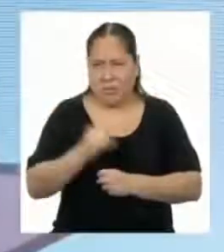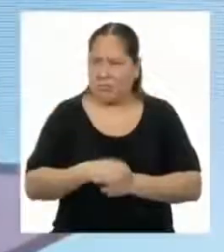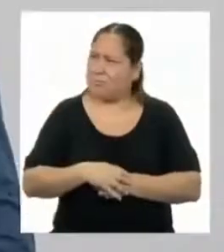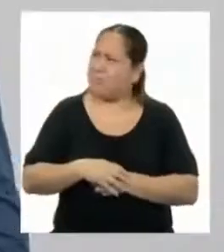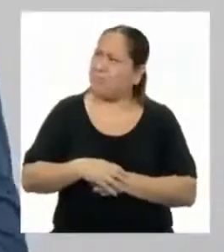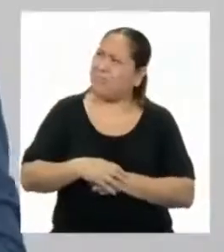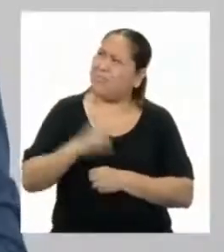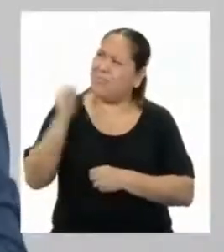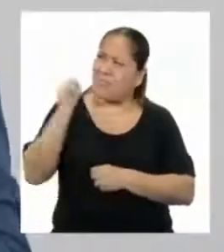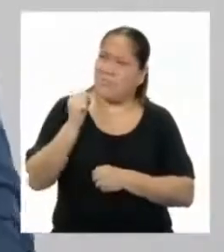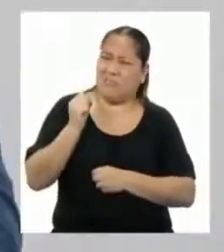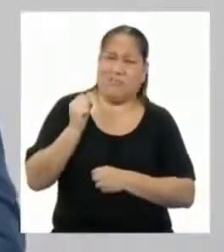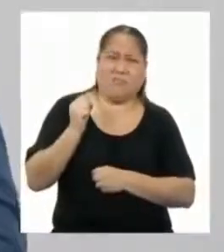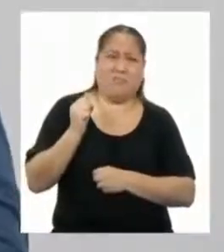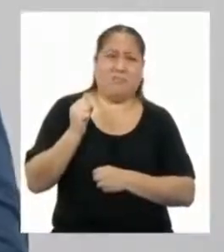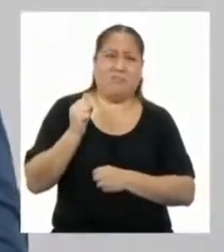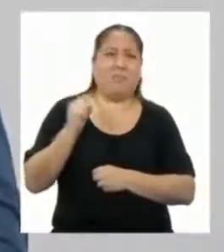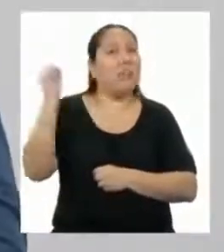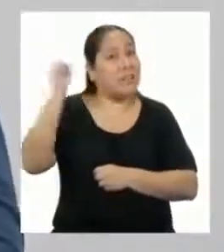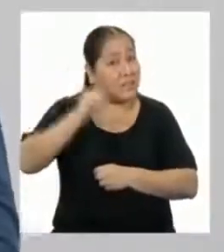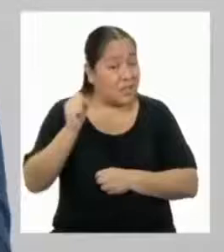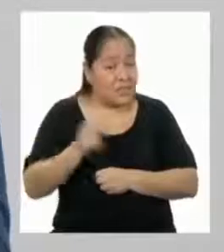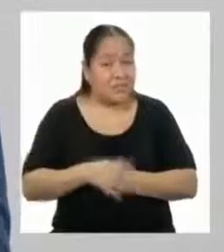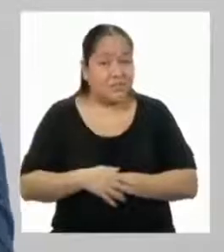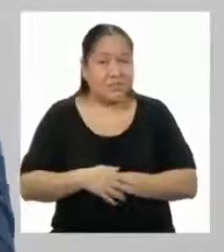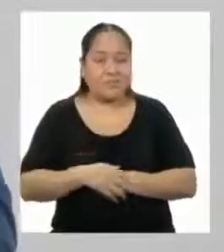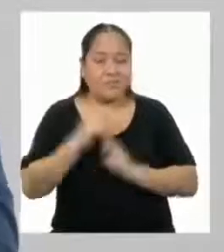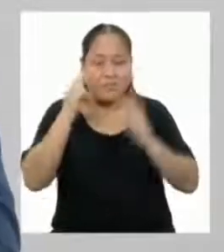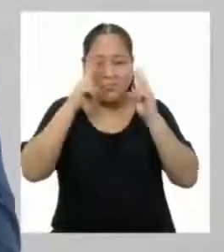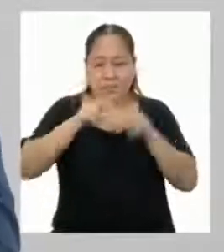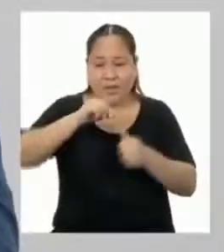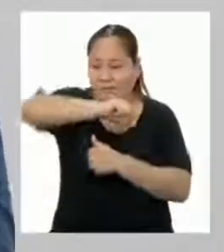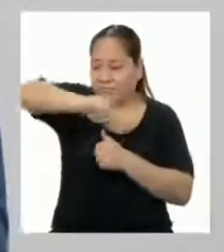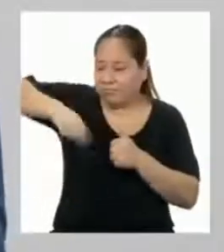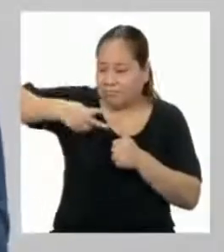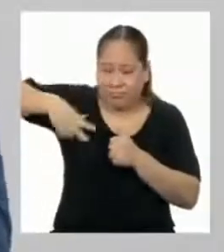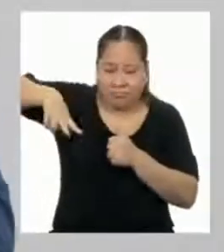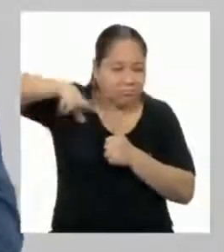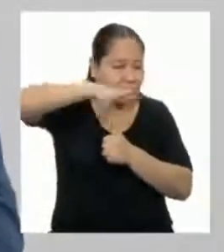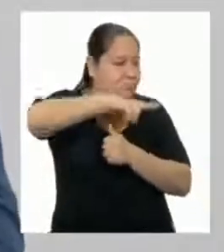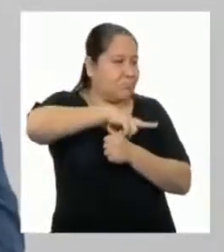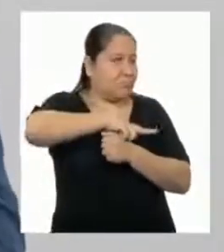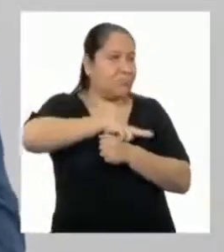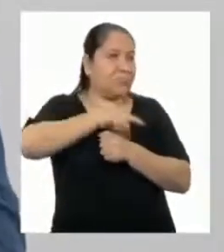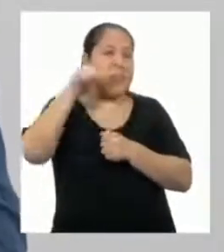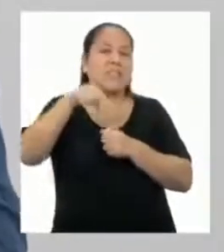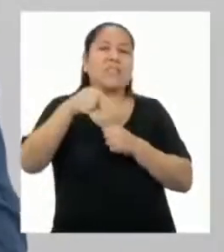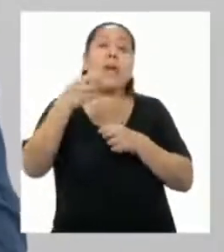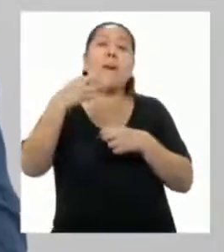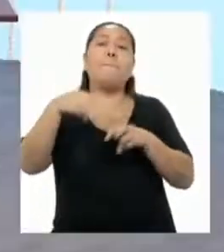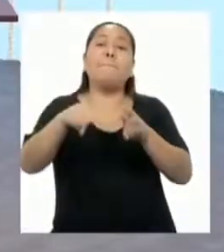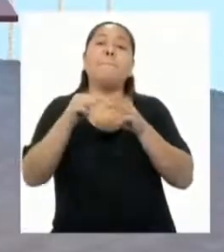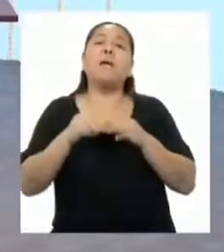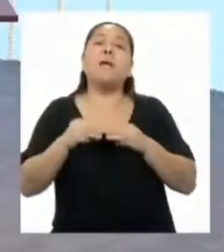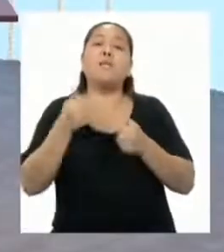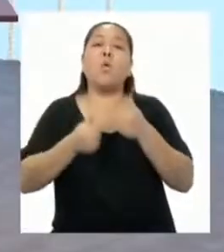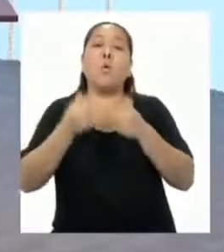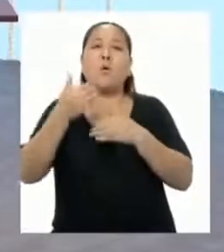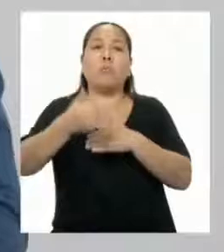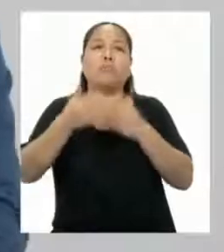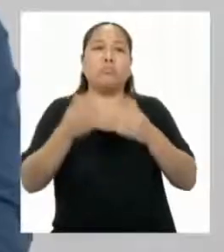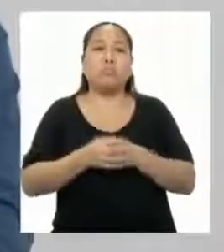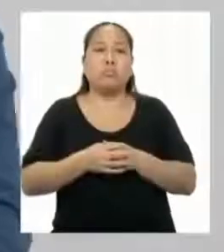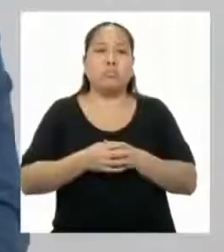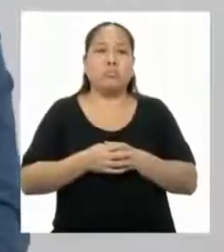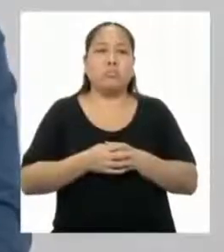sí? Claro. Mira nomás a tu alrededor. ¿Qué forma tiene esa mesa? Es un